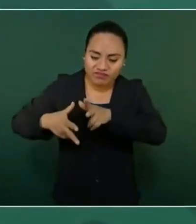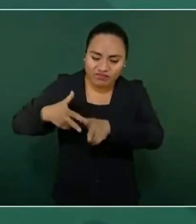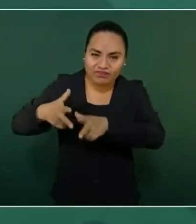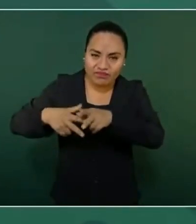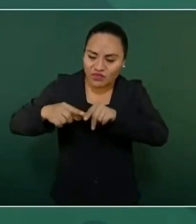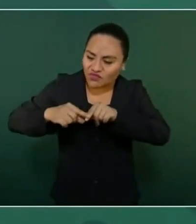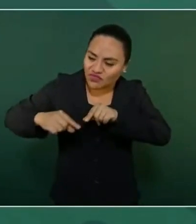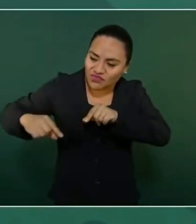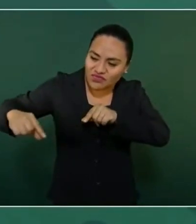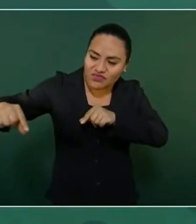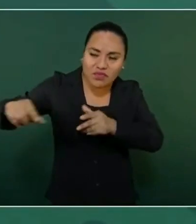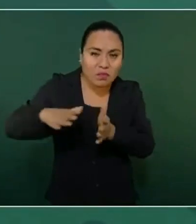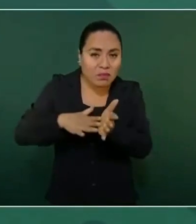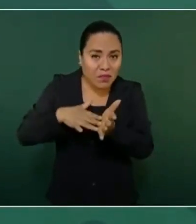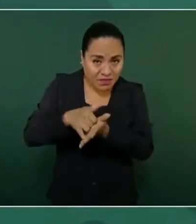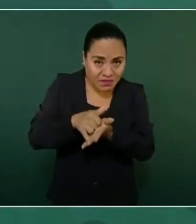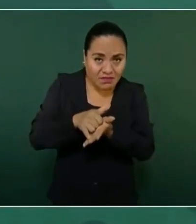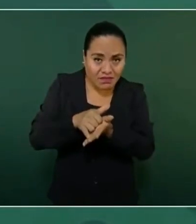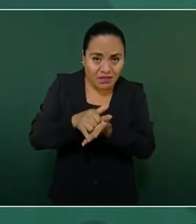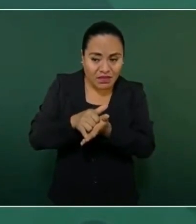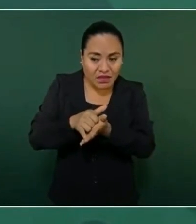estamos formando